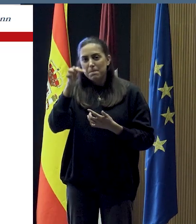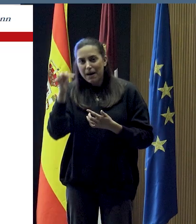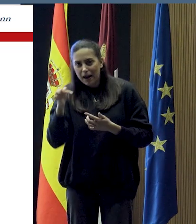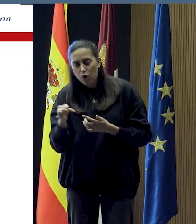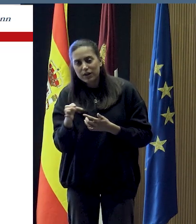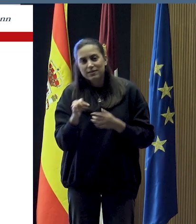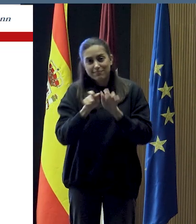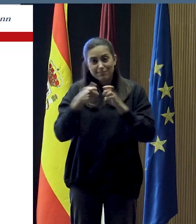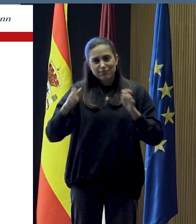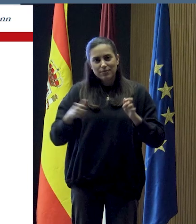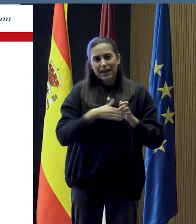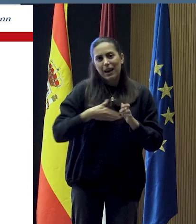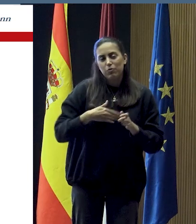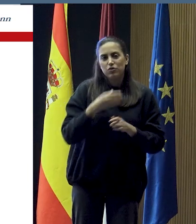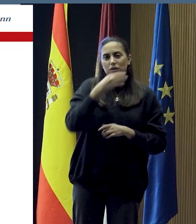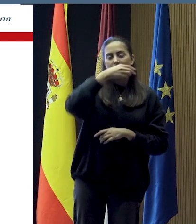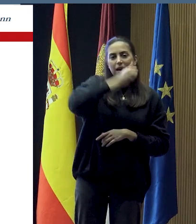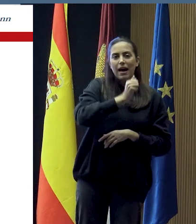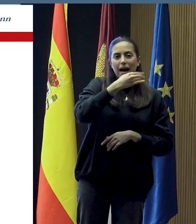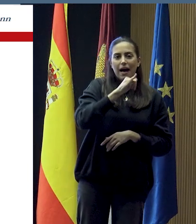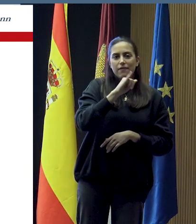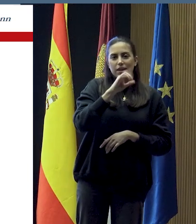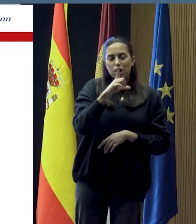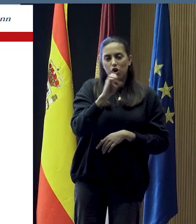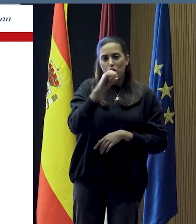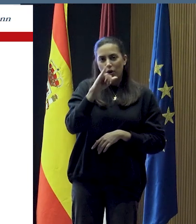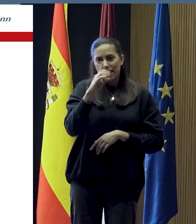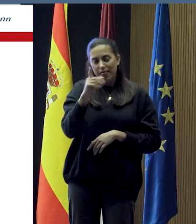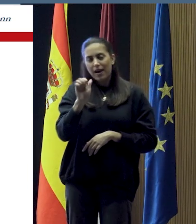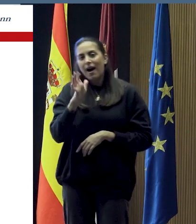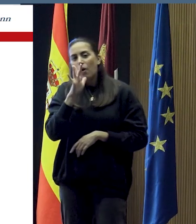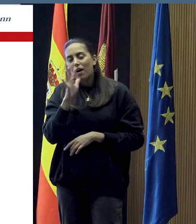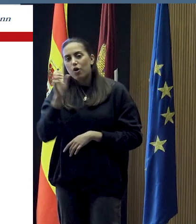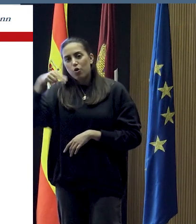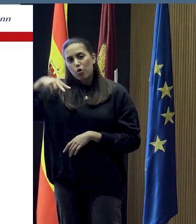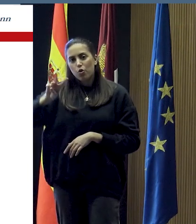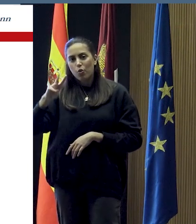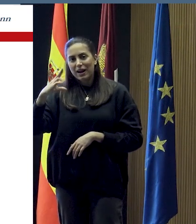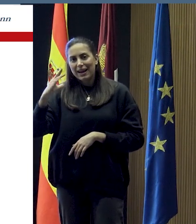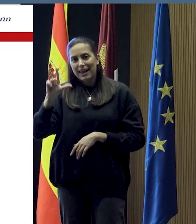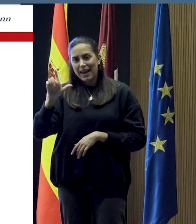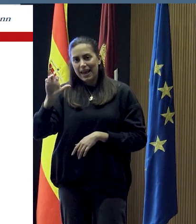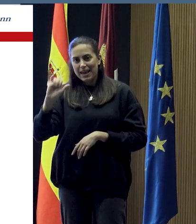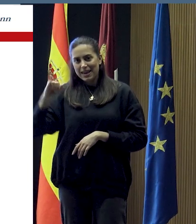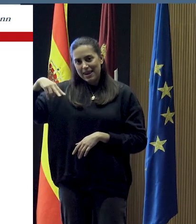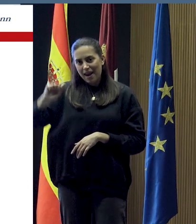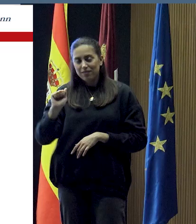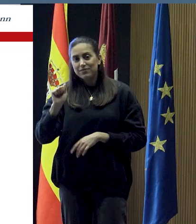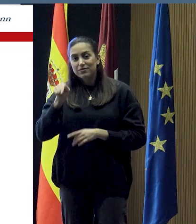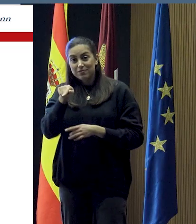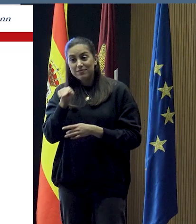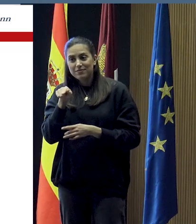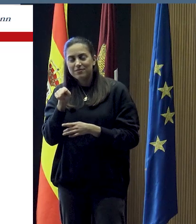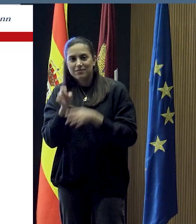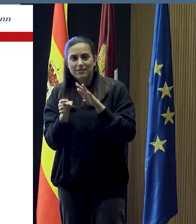el beta-amiloide y la idea es trabajar también con TDP y alfa-sinucleína para tener mapas que se puedan montar como si fuesen un